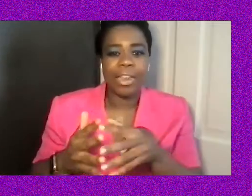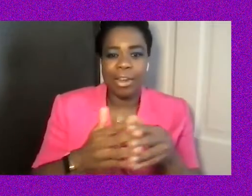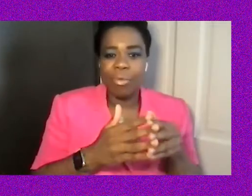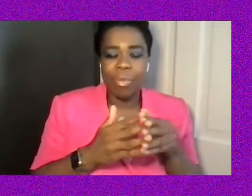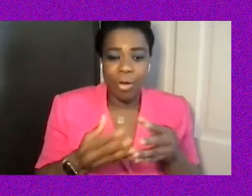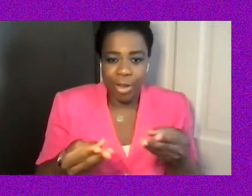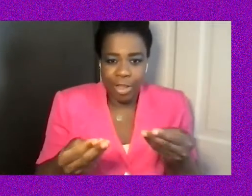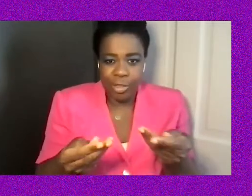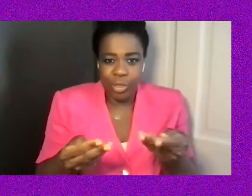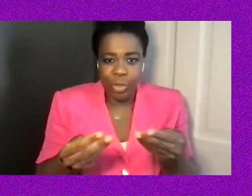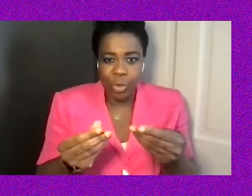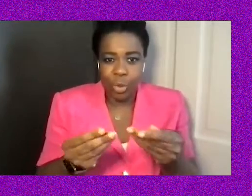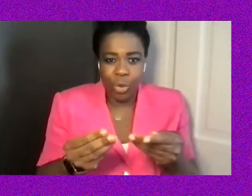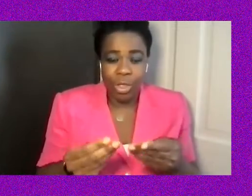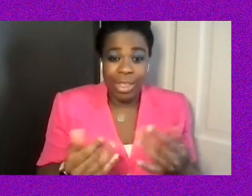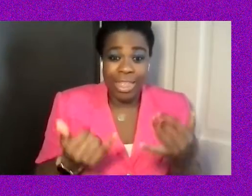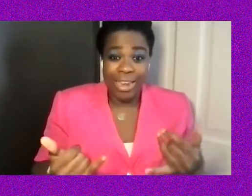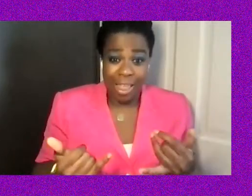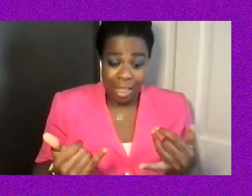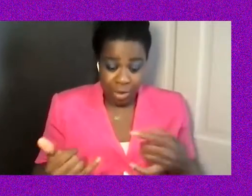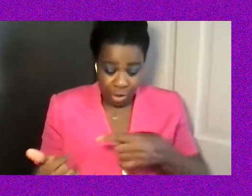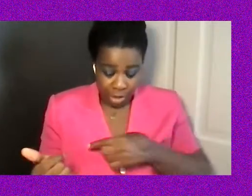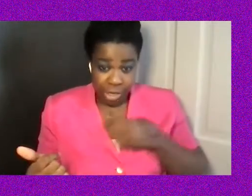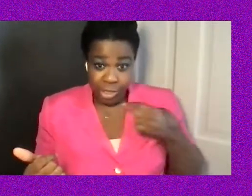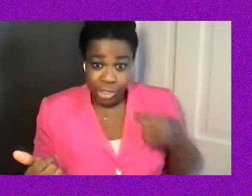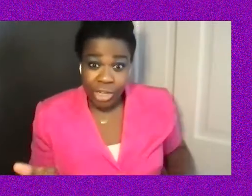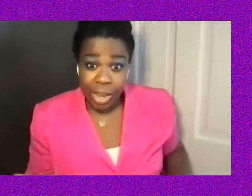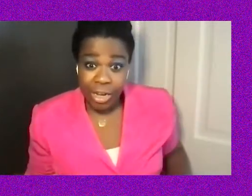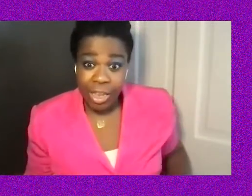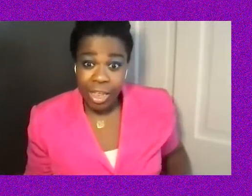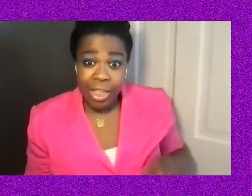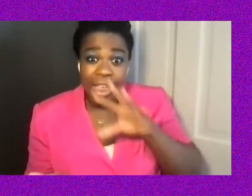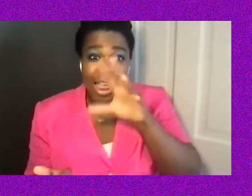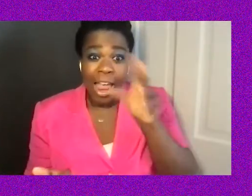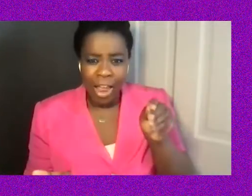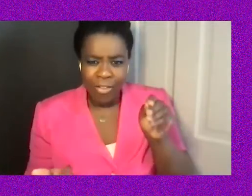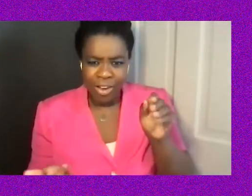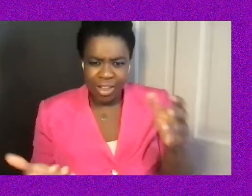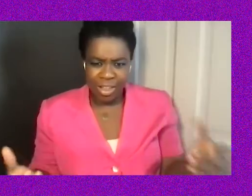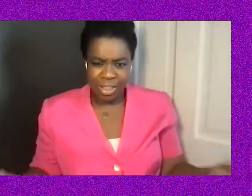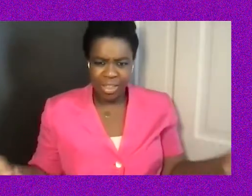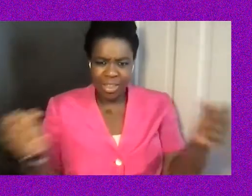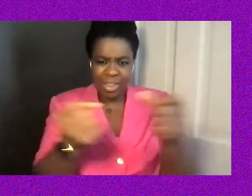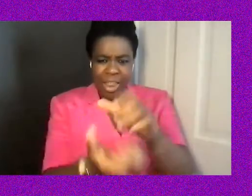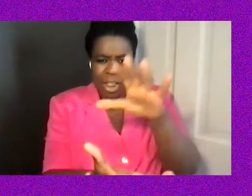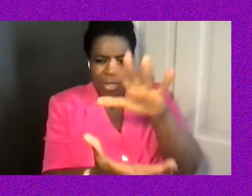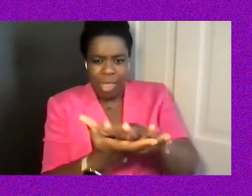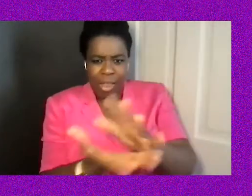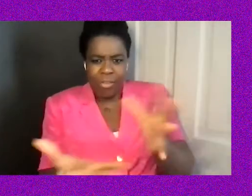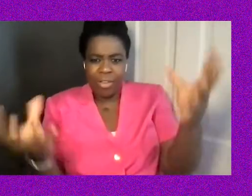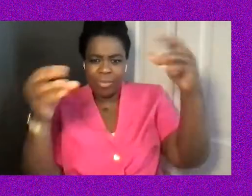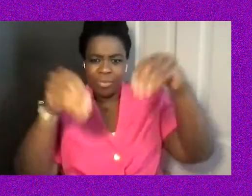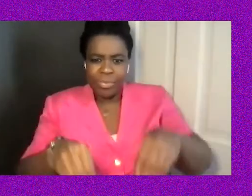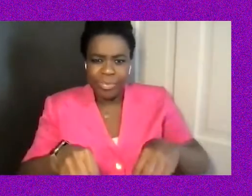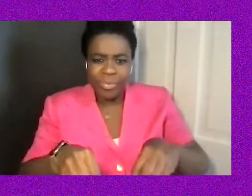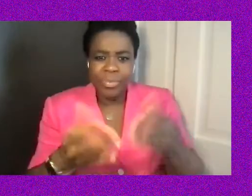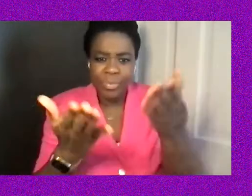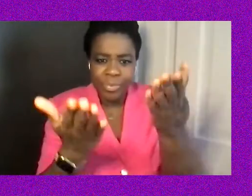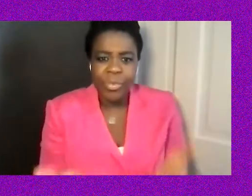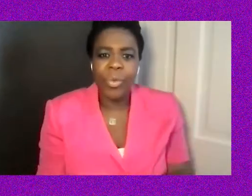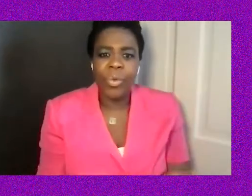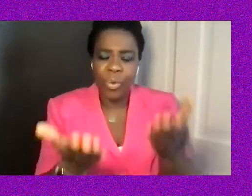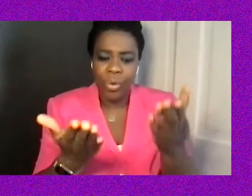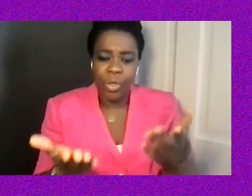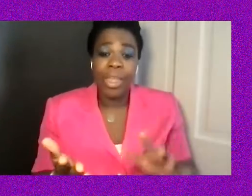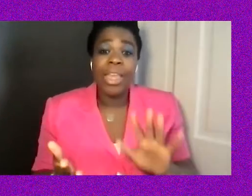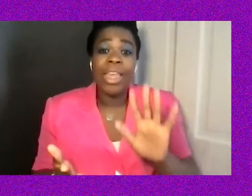tierra afroamericana, y ahora parece que China y África están casados dentro